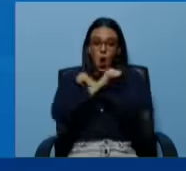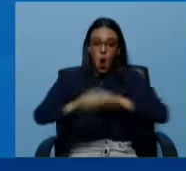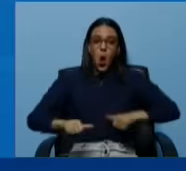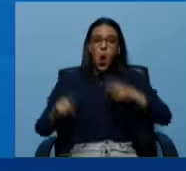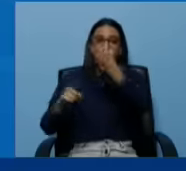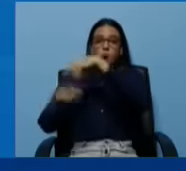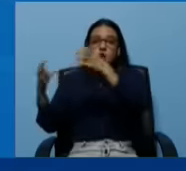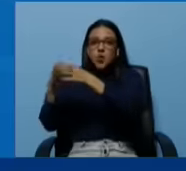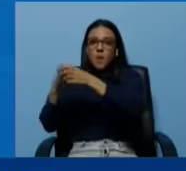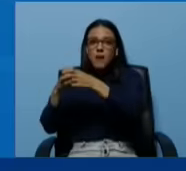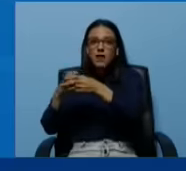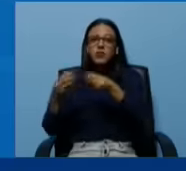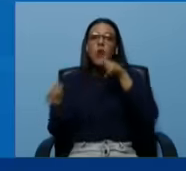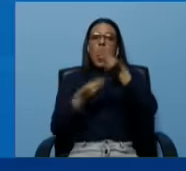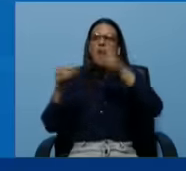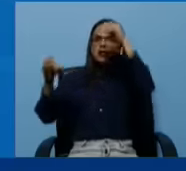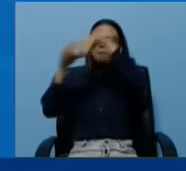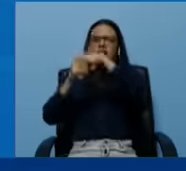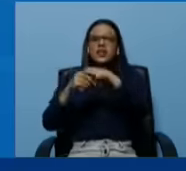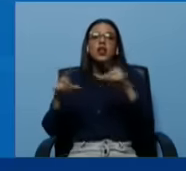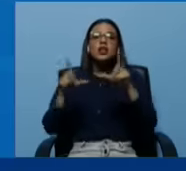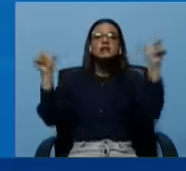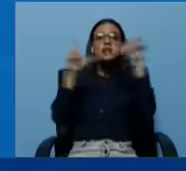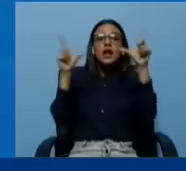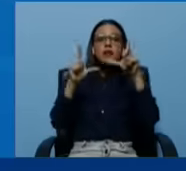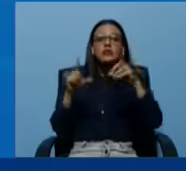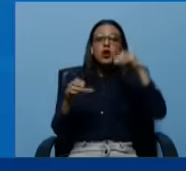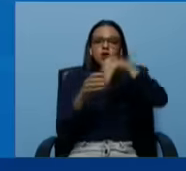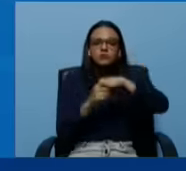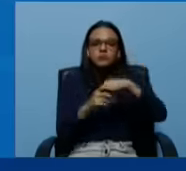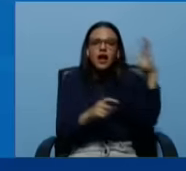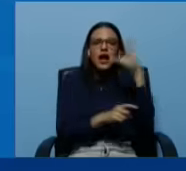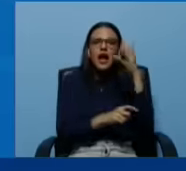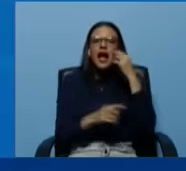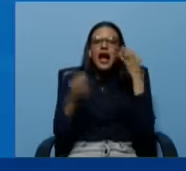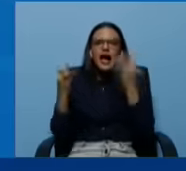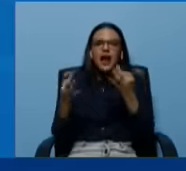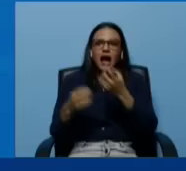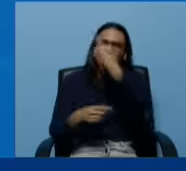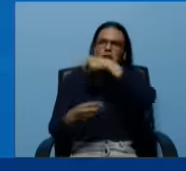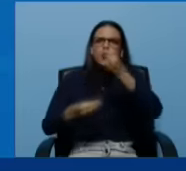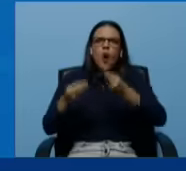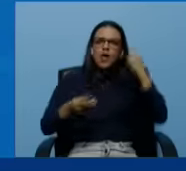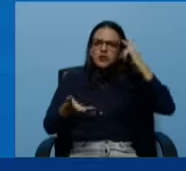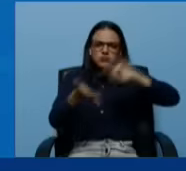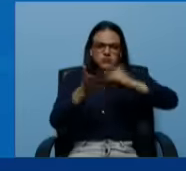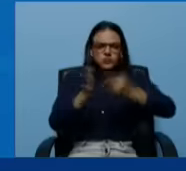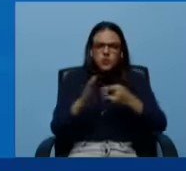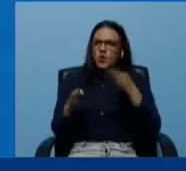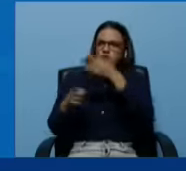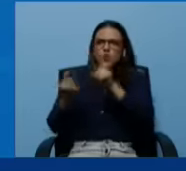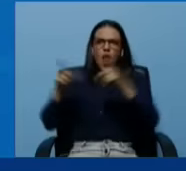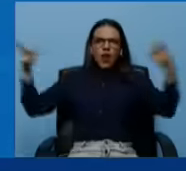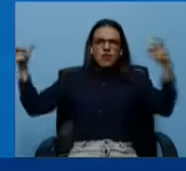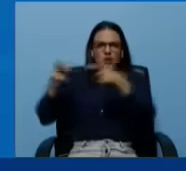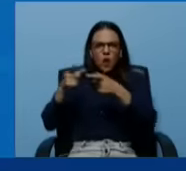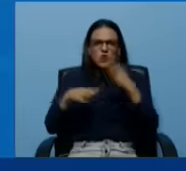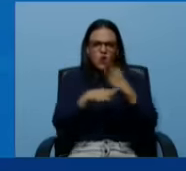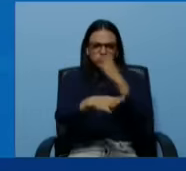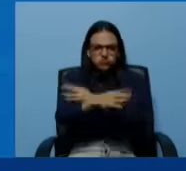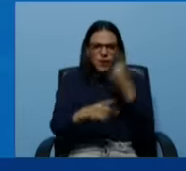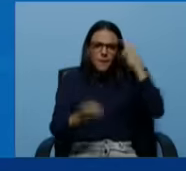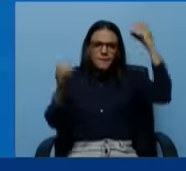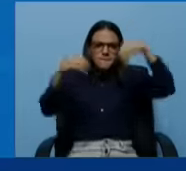canal de televisión en Caracas. Allí se reunieron todos los golpistas, los dueños de